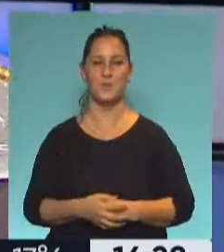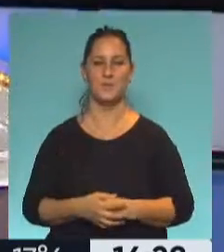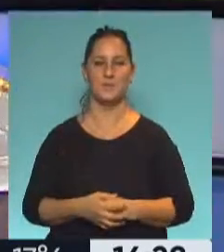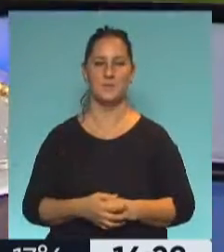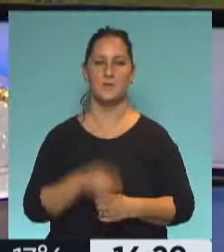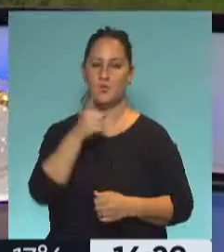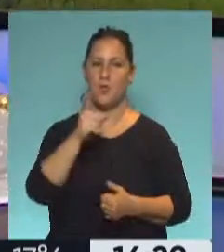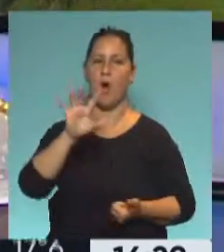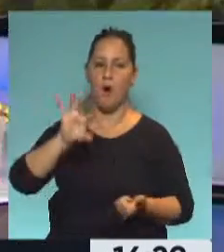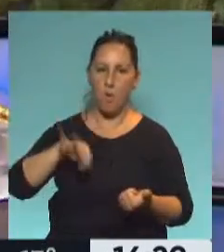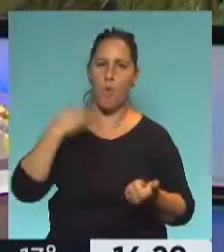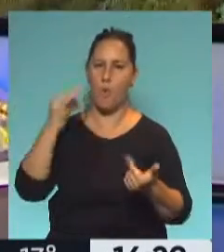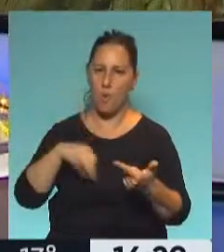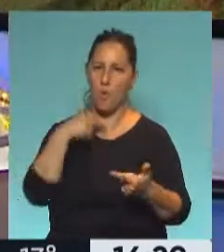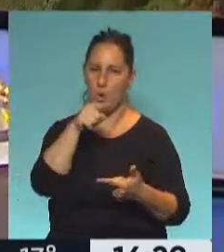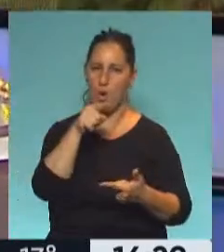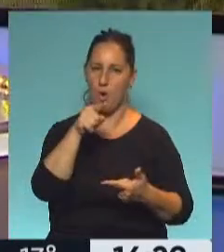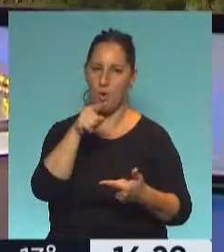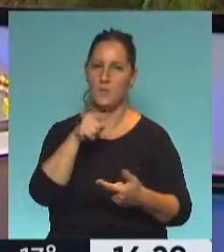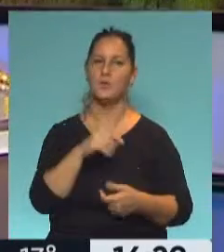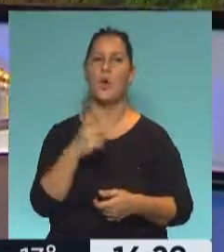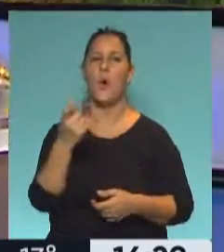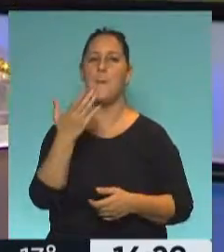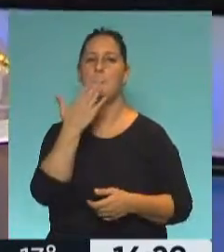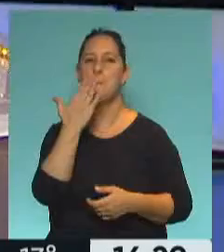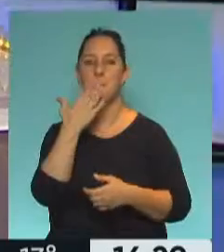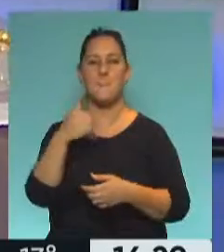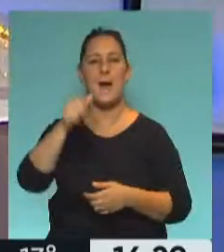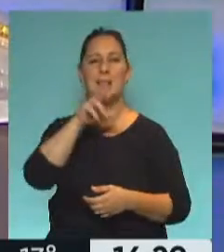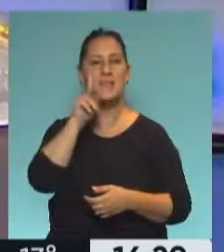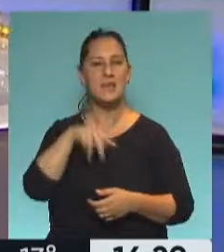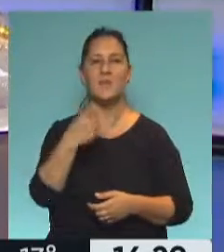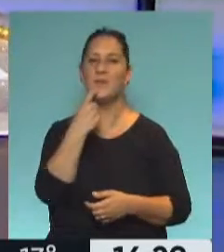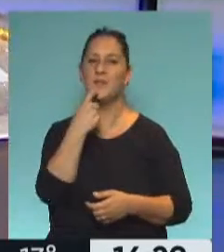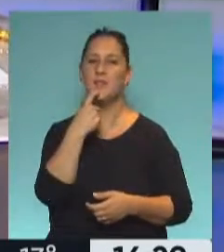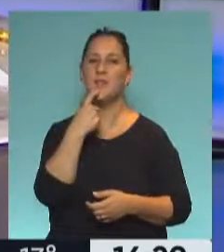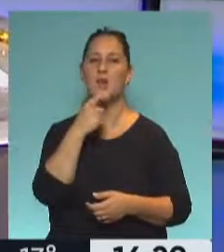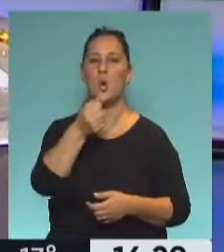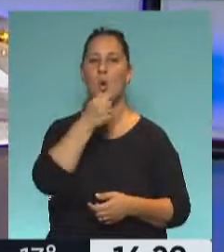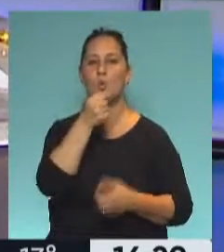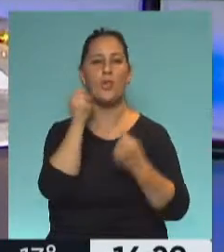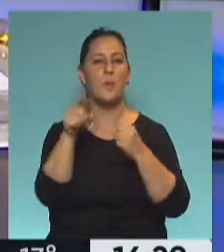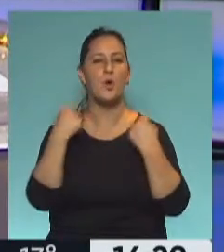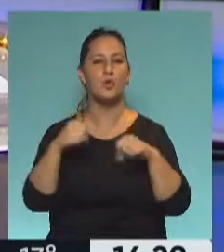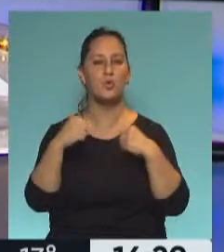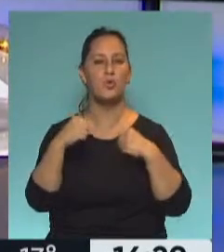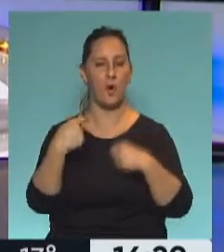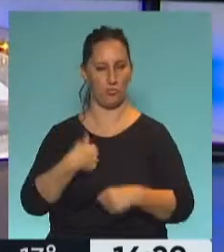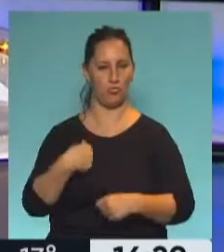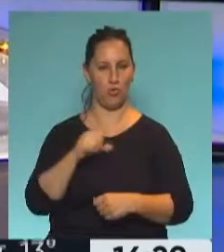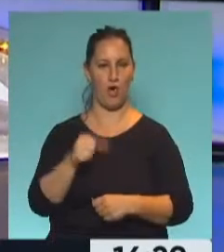habrás ganado mucho, Goico, pero yo gané un Grammy. El Olimpia y el Martín Fierro. Pero, es verdad, vos tenés el Martín Fierro. Conducción en labor deportiva, abanderados,